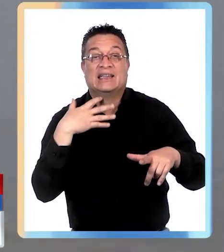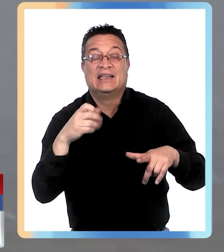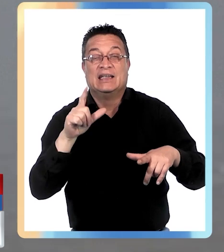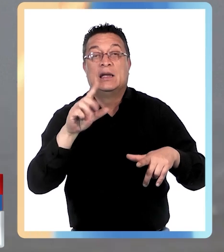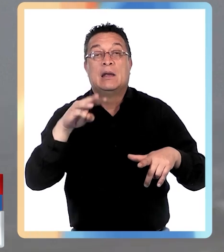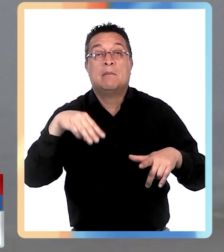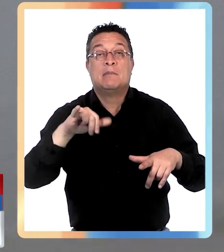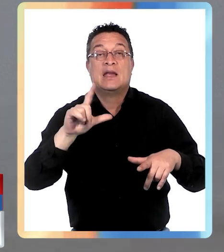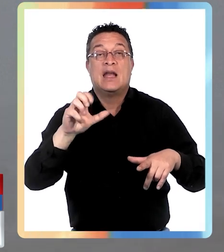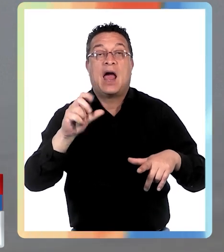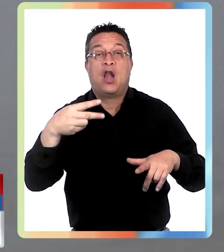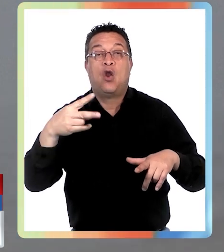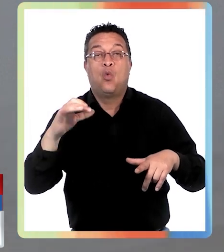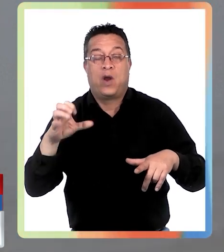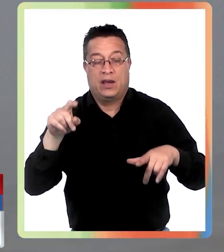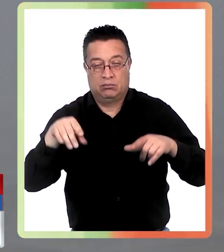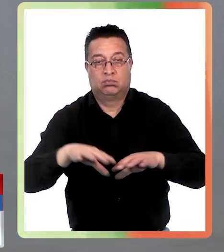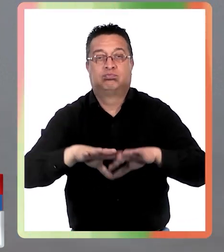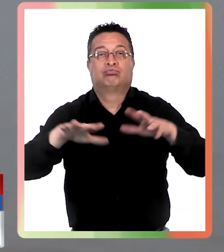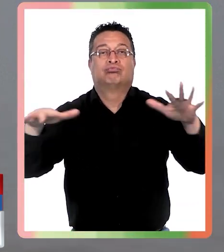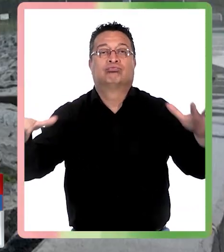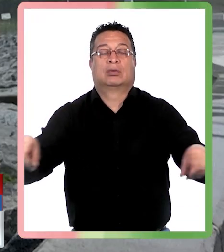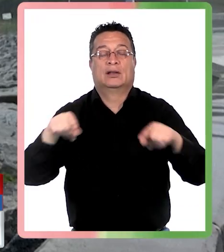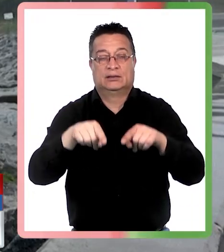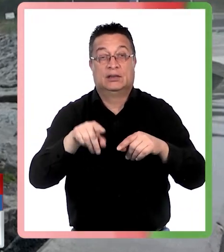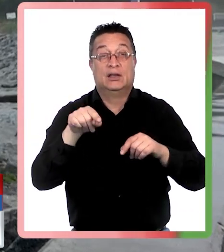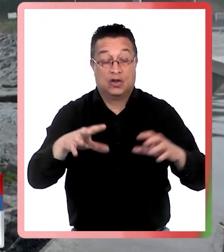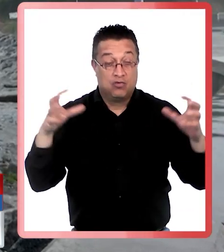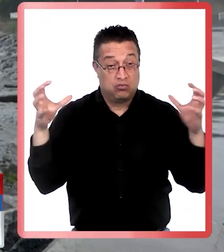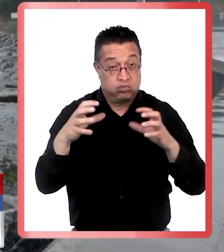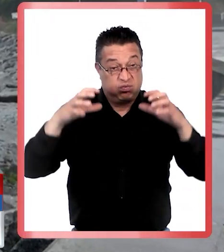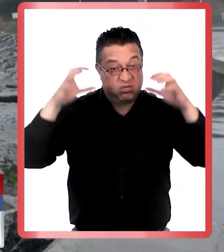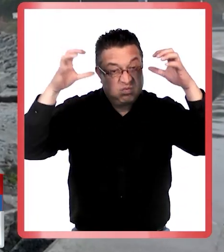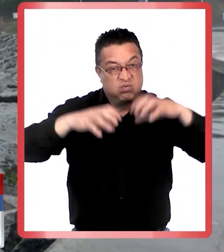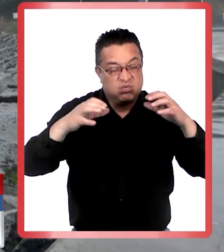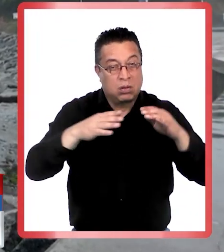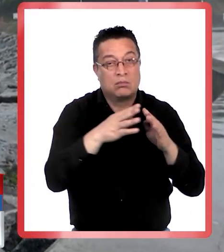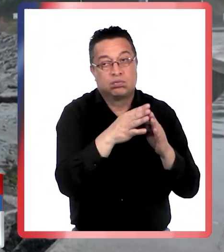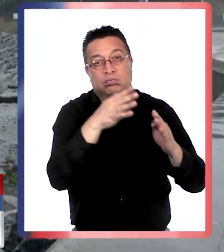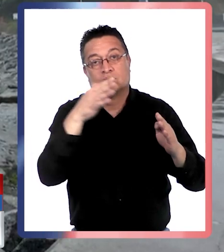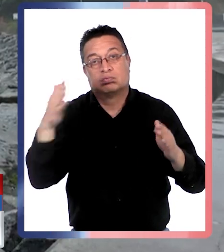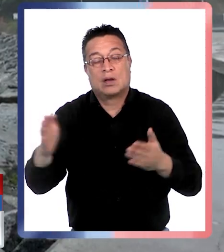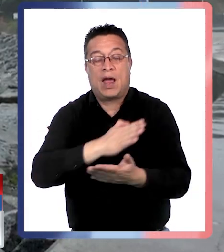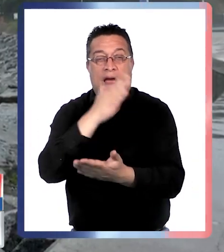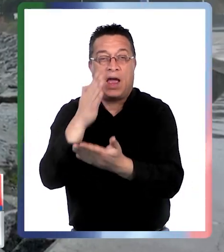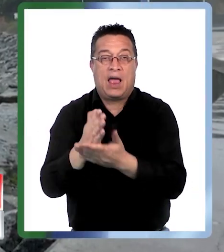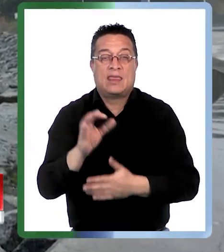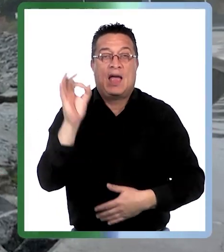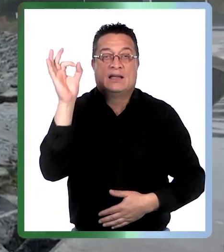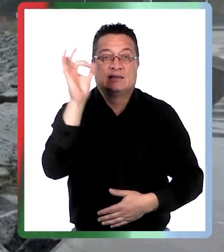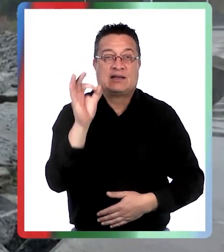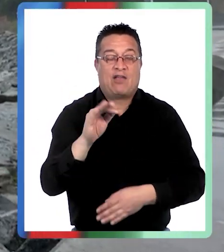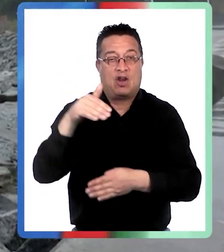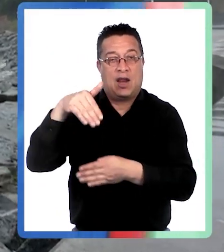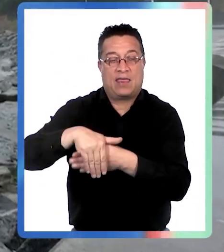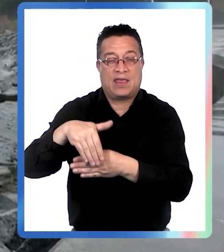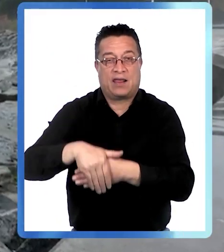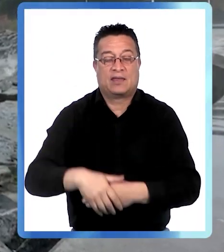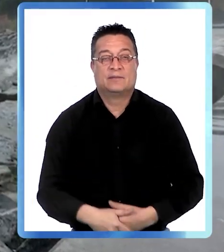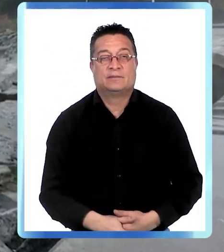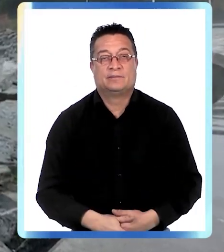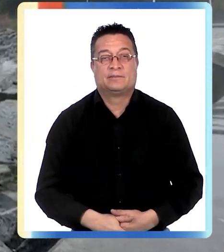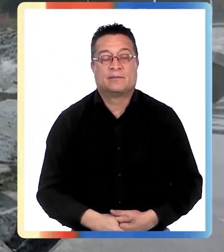evac mil expertos y autoridades estiman que este intenso sistema frontal se prolongará hasta el día sábado en